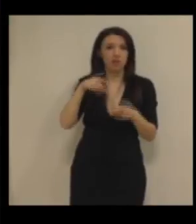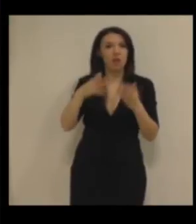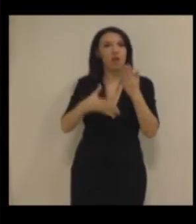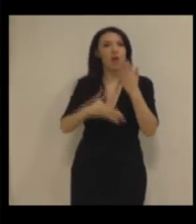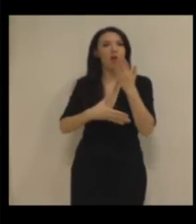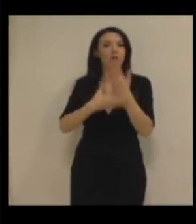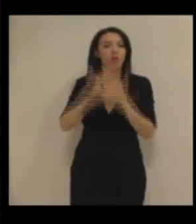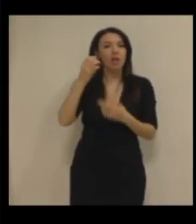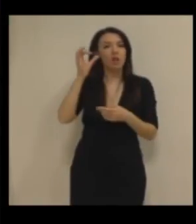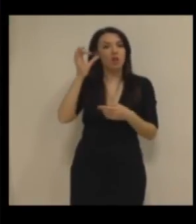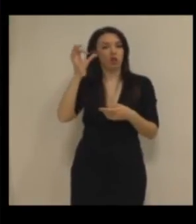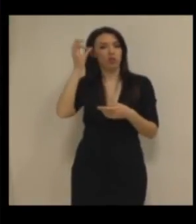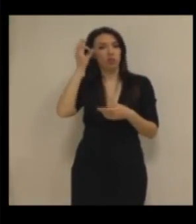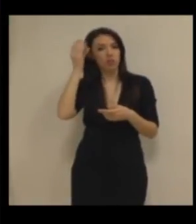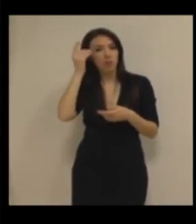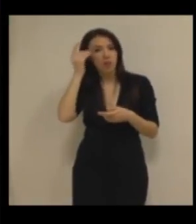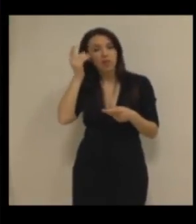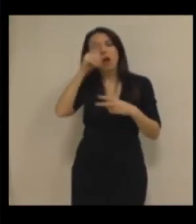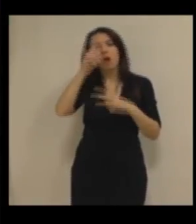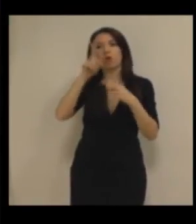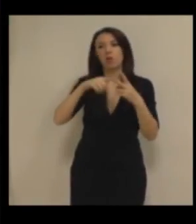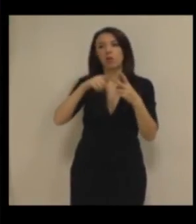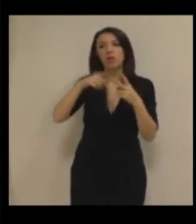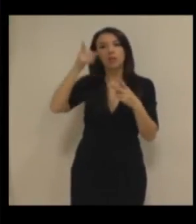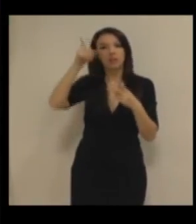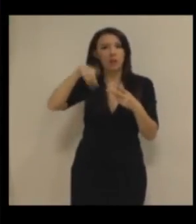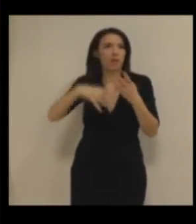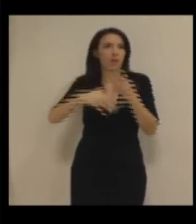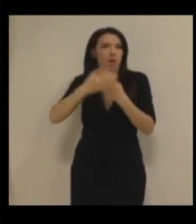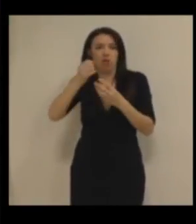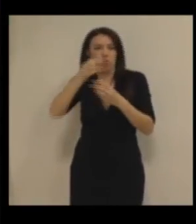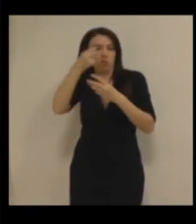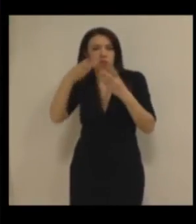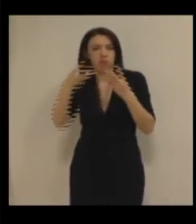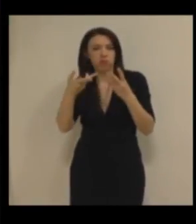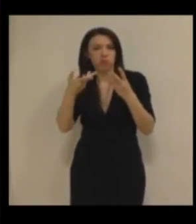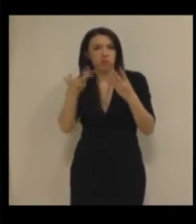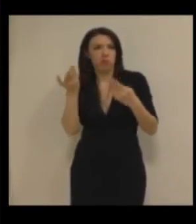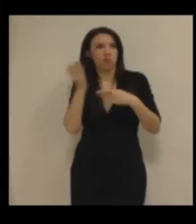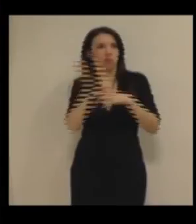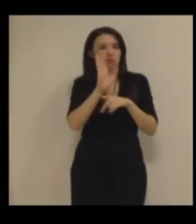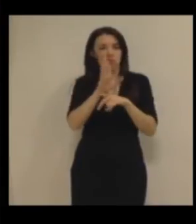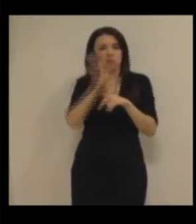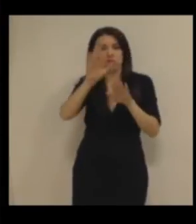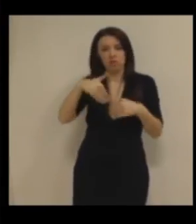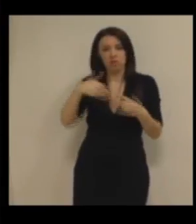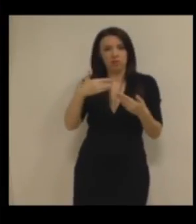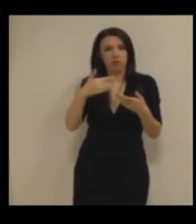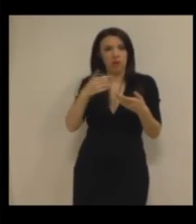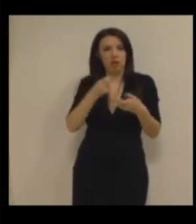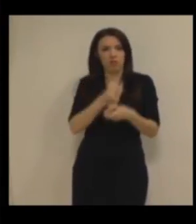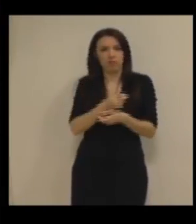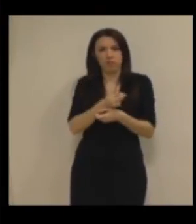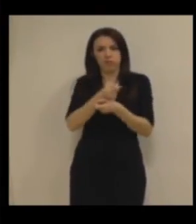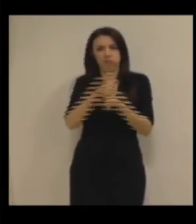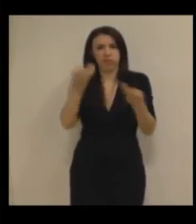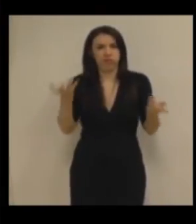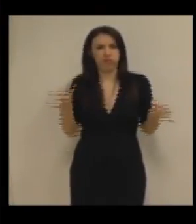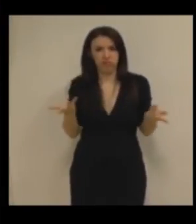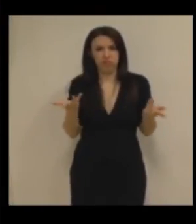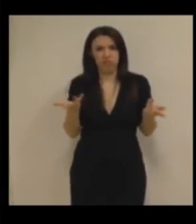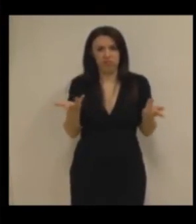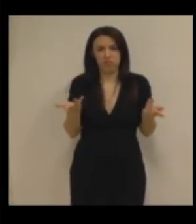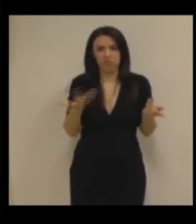Síndrome de Down, por otro lado llega la Federación de X y tal y eso, pues se encuentra con una multiplicidad de proyectos y dice, bueno,